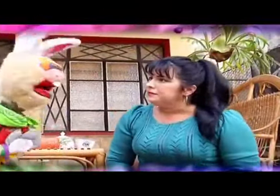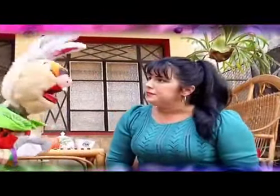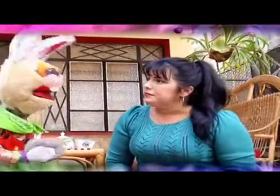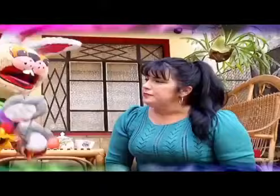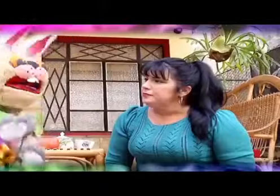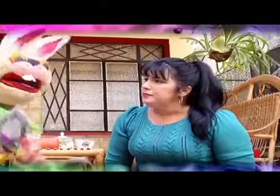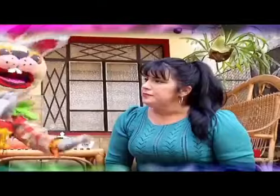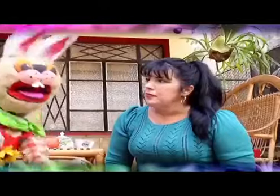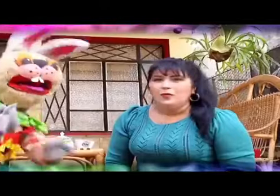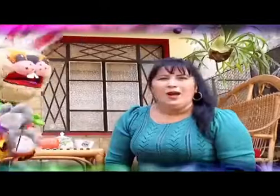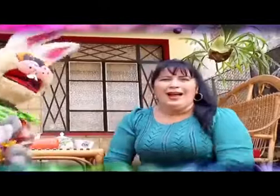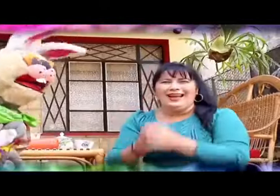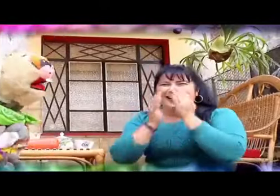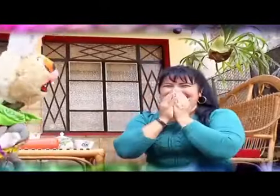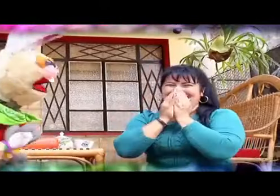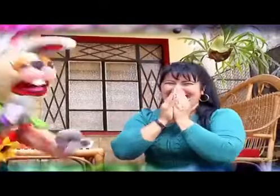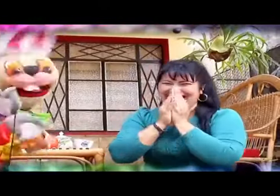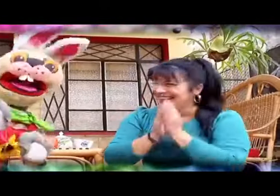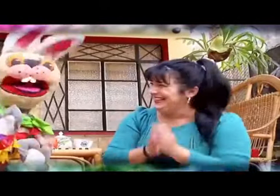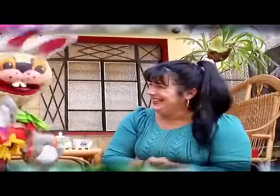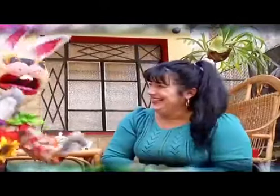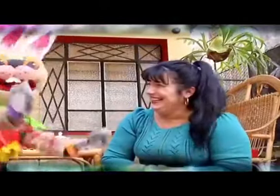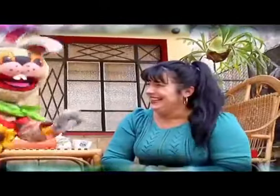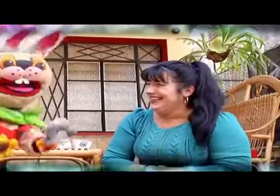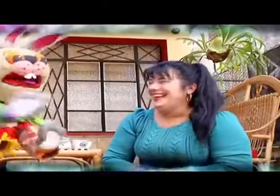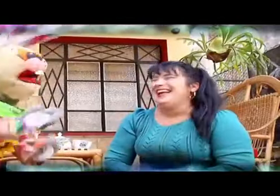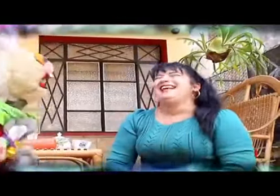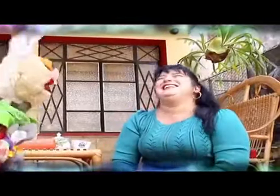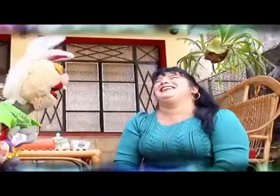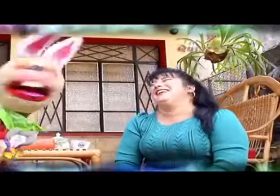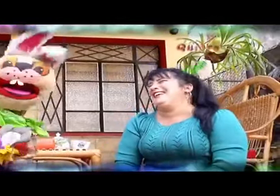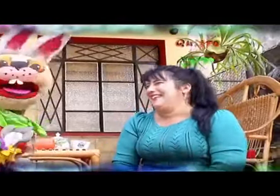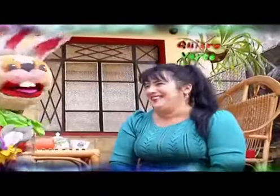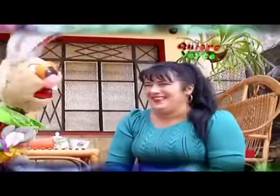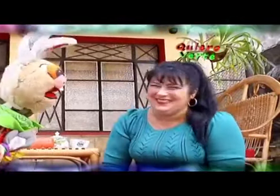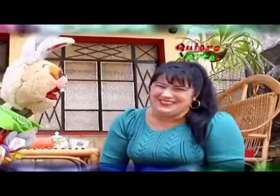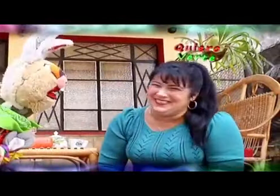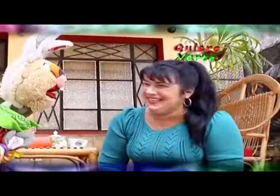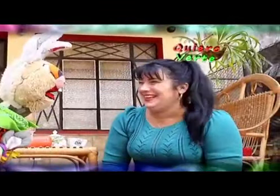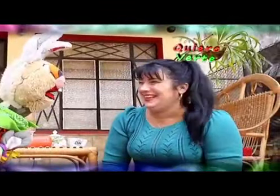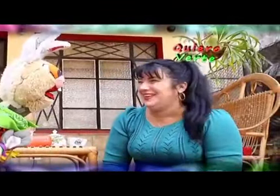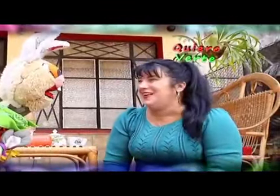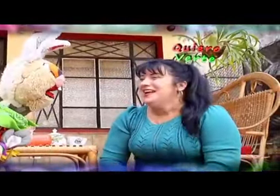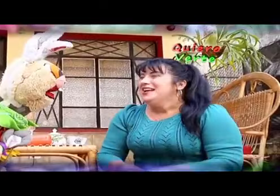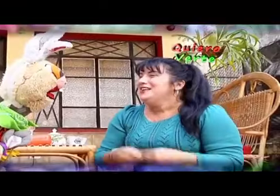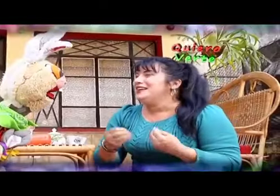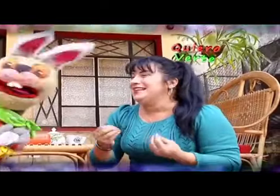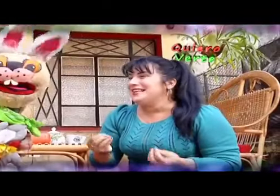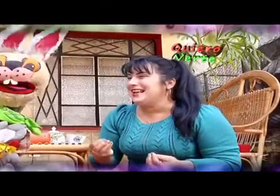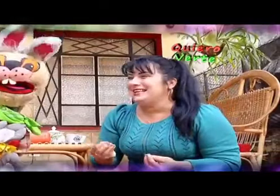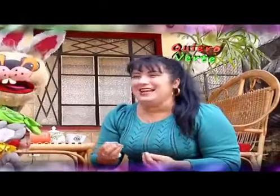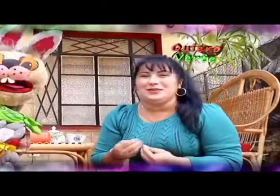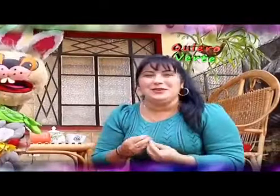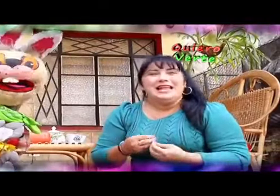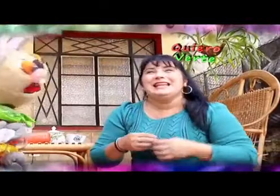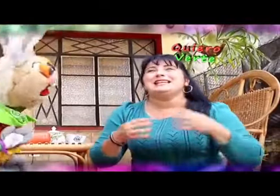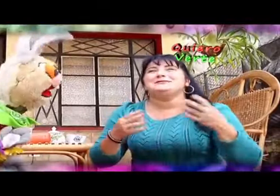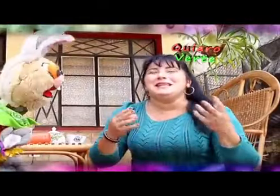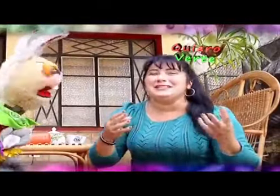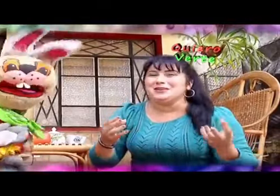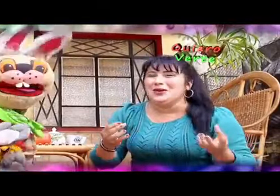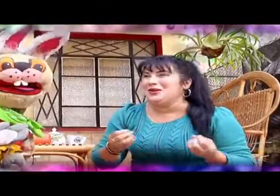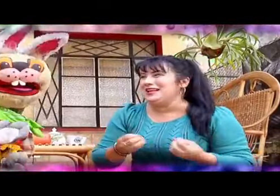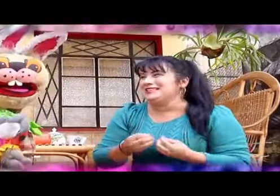que los sueños se hacen realidad. Yo no quiero que tal cosa me pase, papá Giovanni. No, mi vida, no. Lo que se hace realidad son